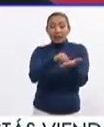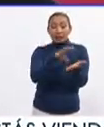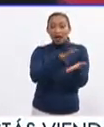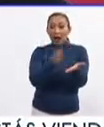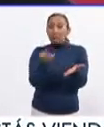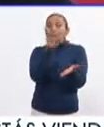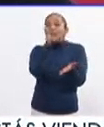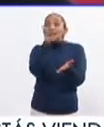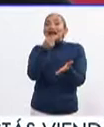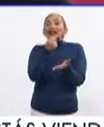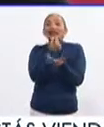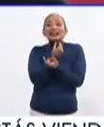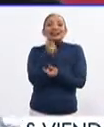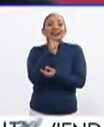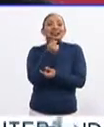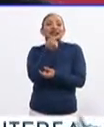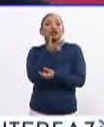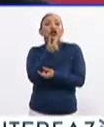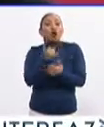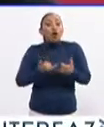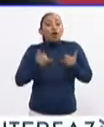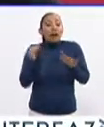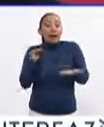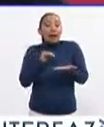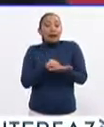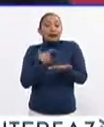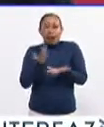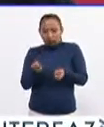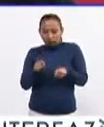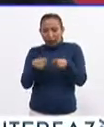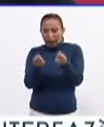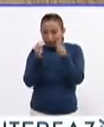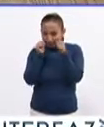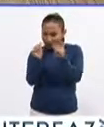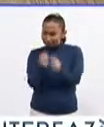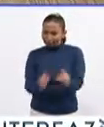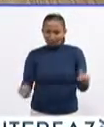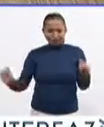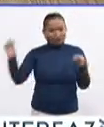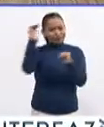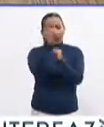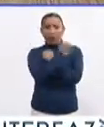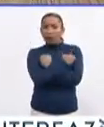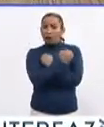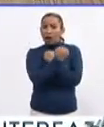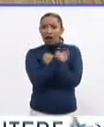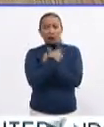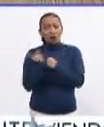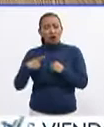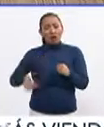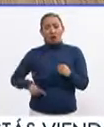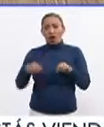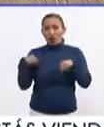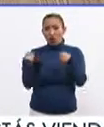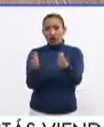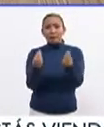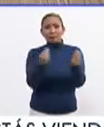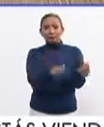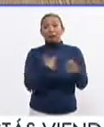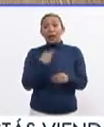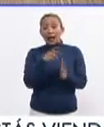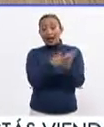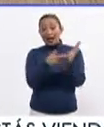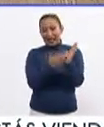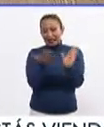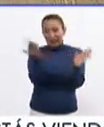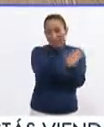el concepto de niñas, niños y jóvenes, a quienes se les confiere el interés supremo de la educación que imparte el Estado. A los